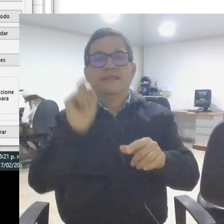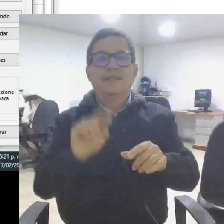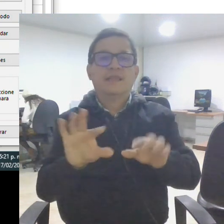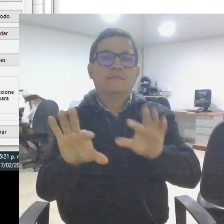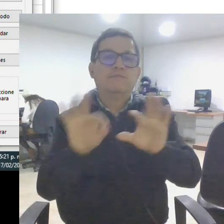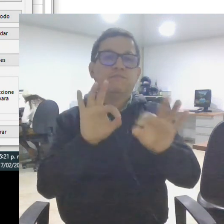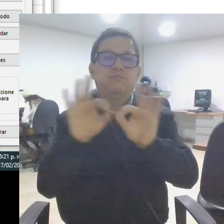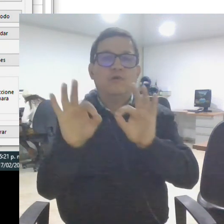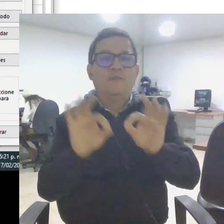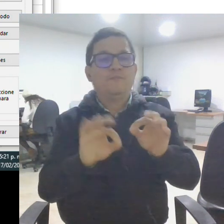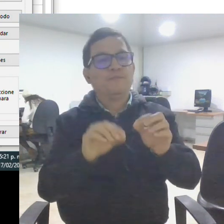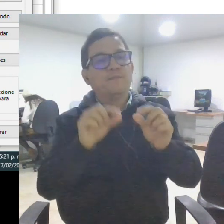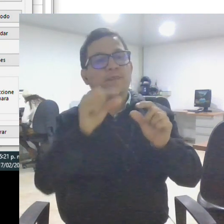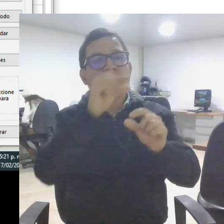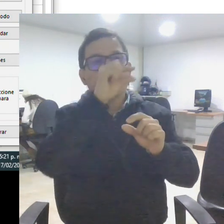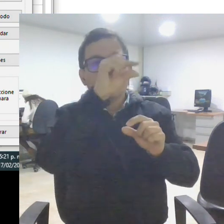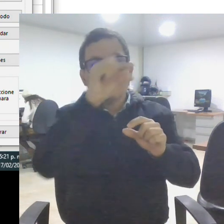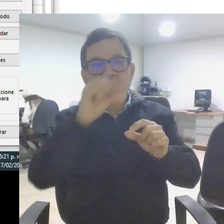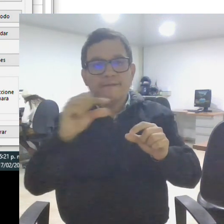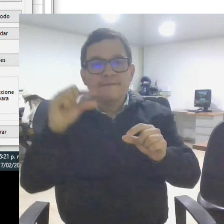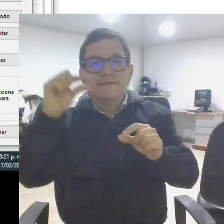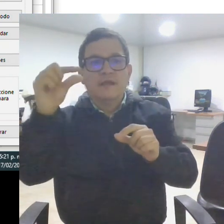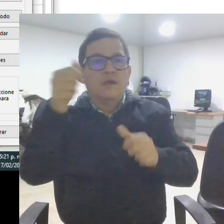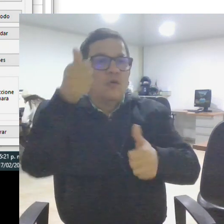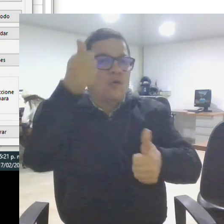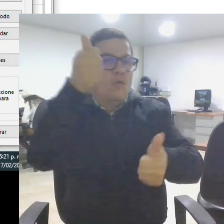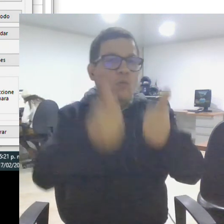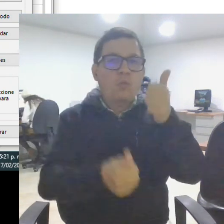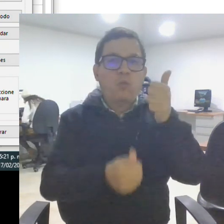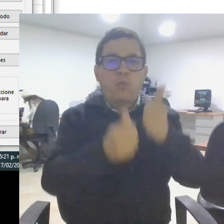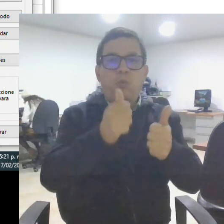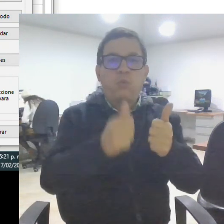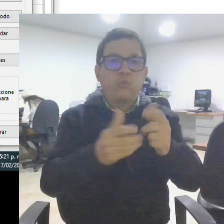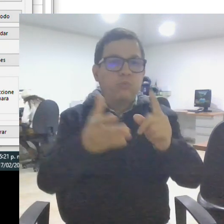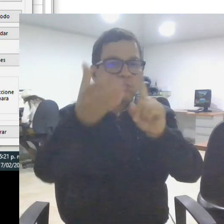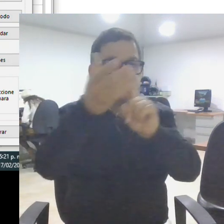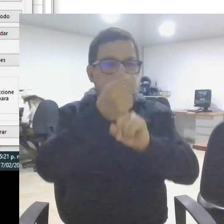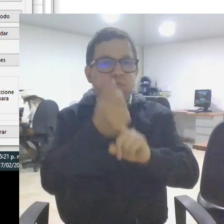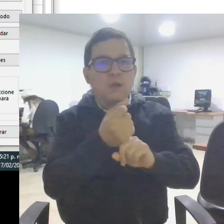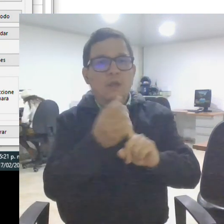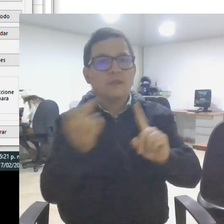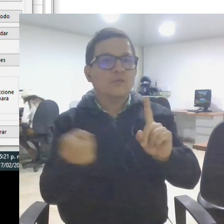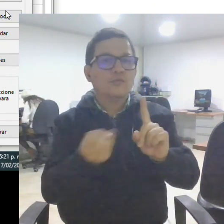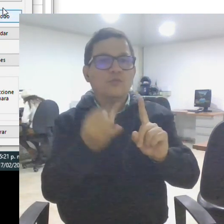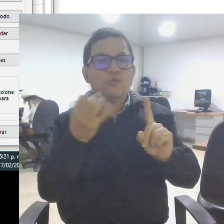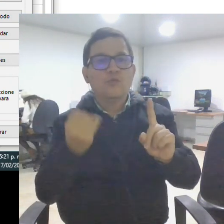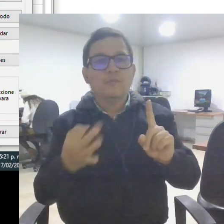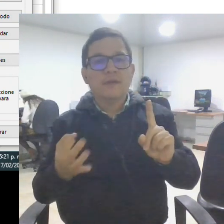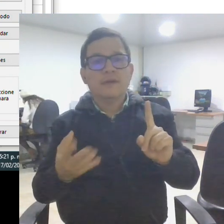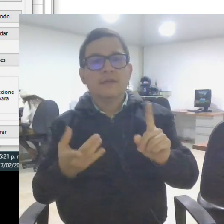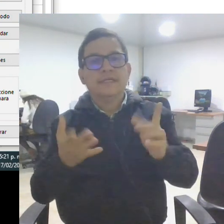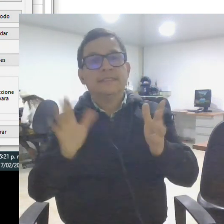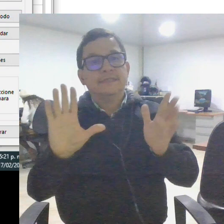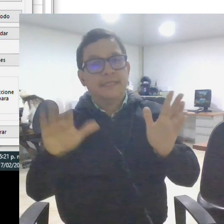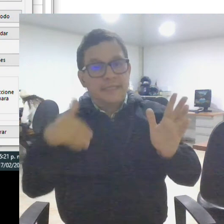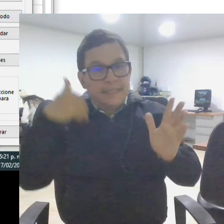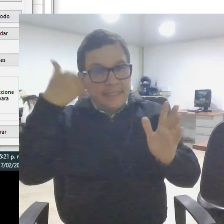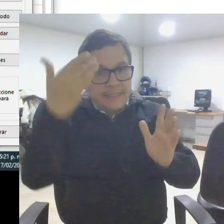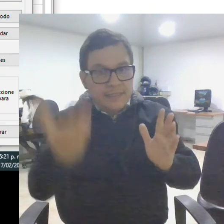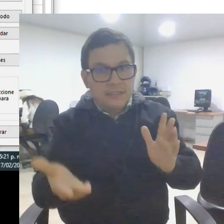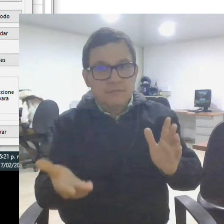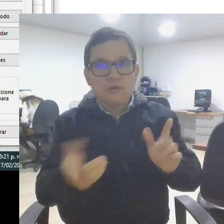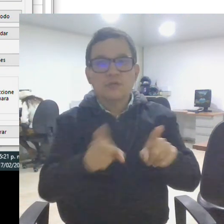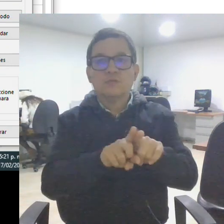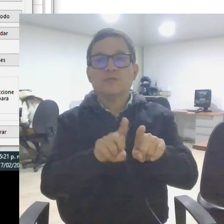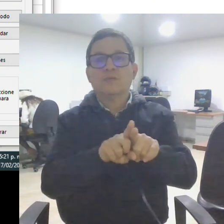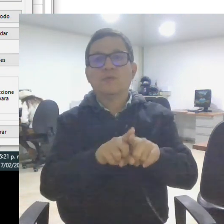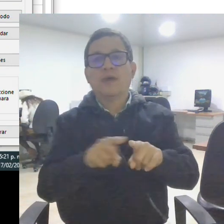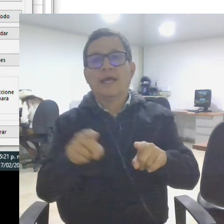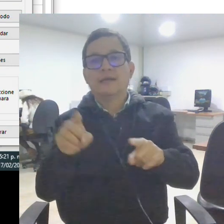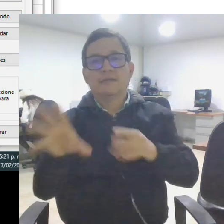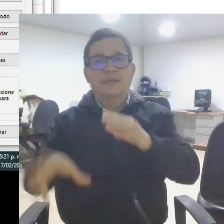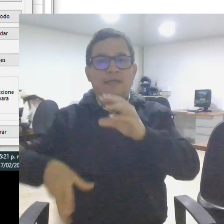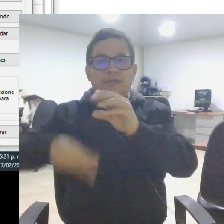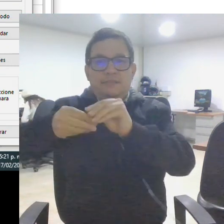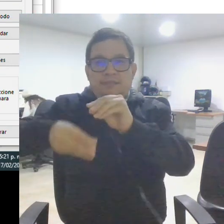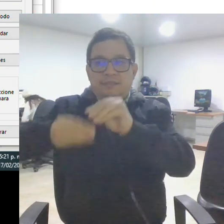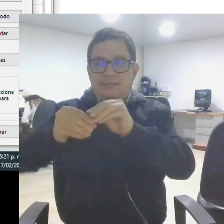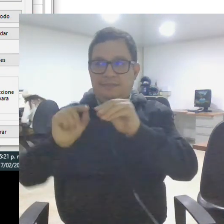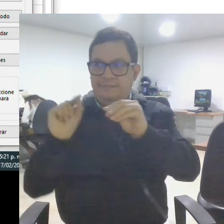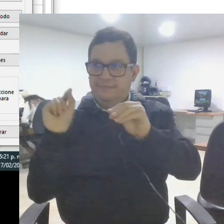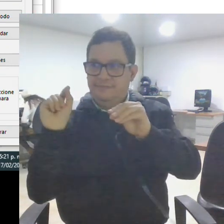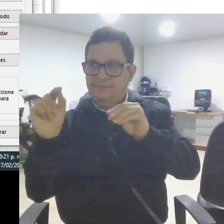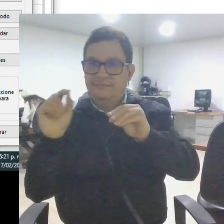celda a la cual quiero hallarle el valor, y posteriormente vamos a agregar